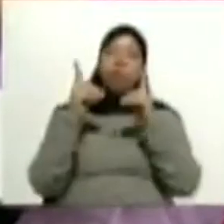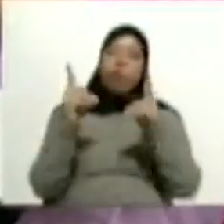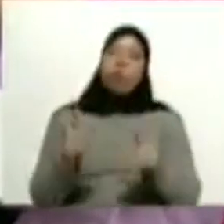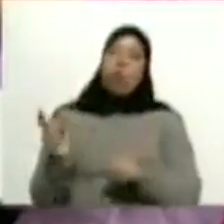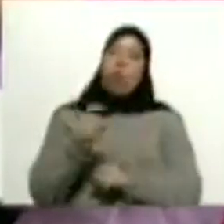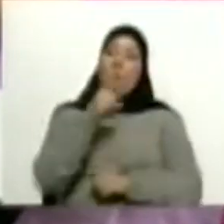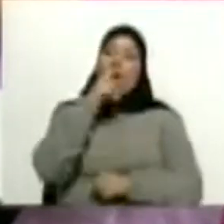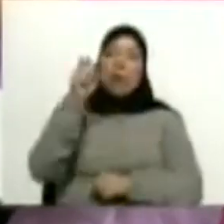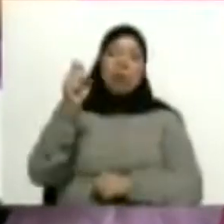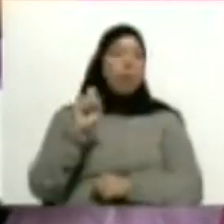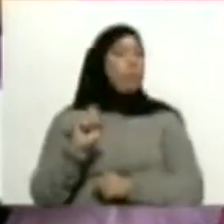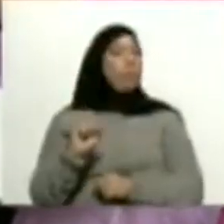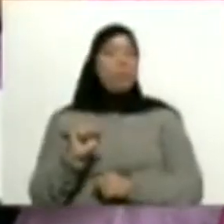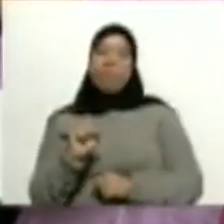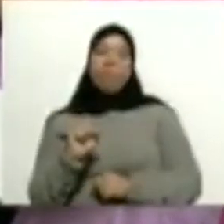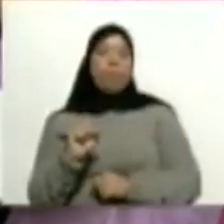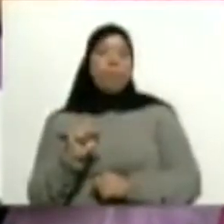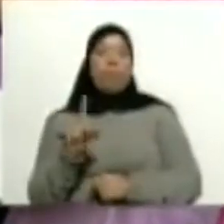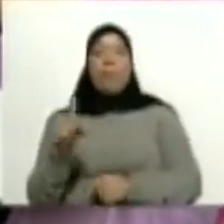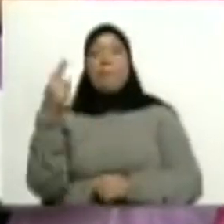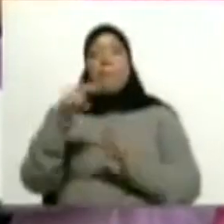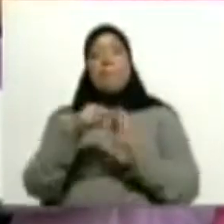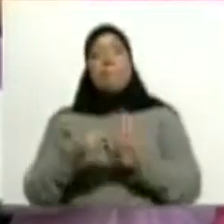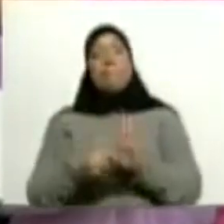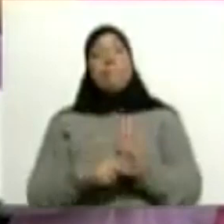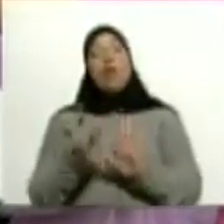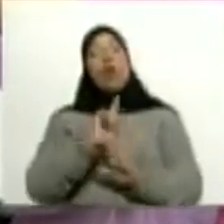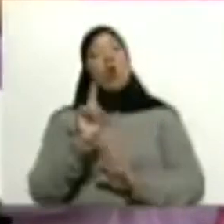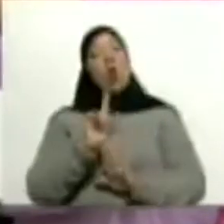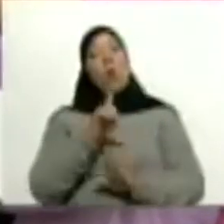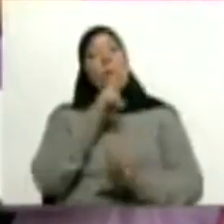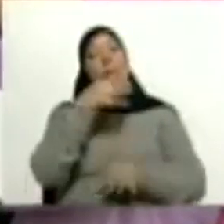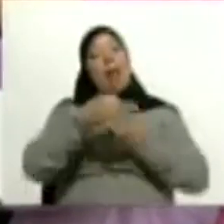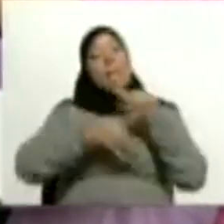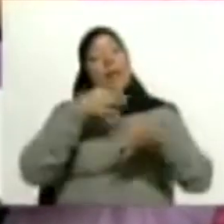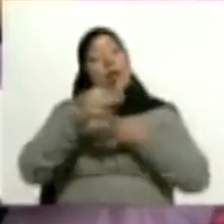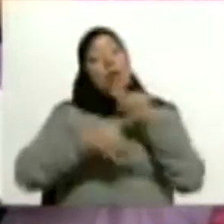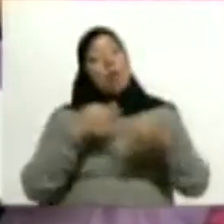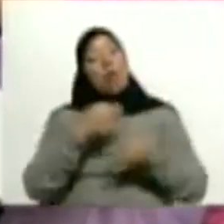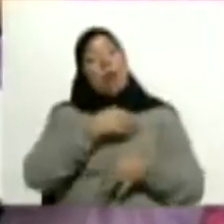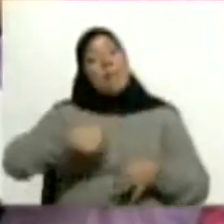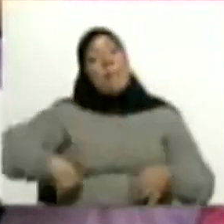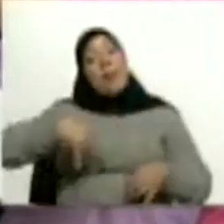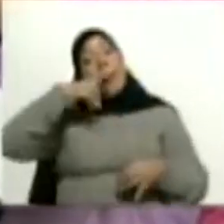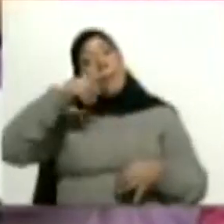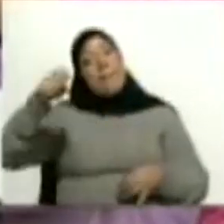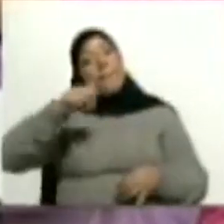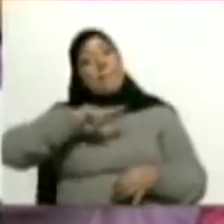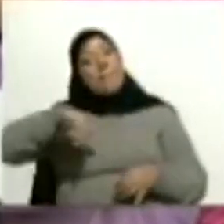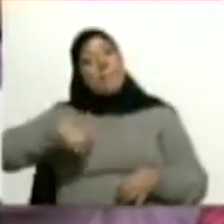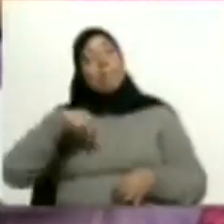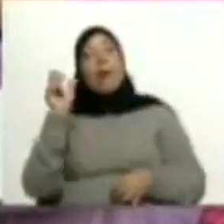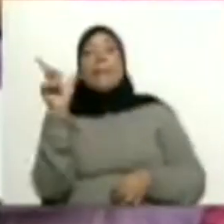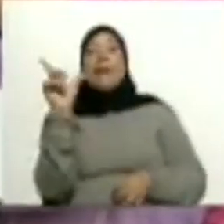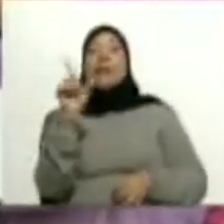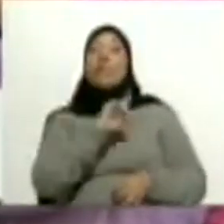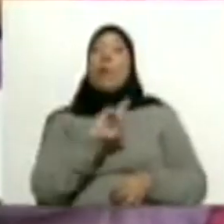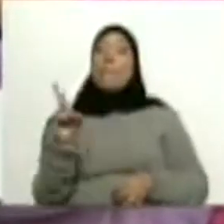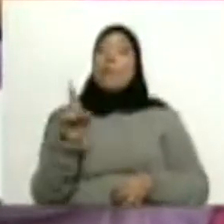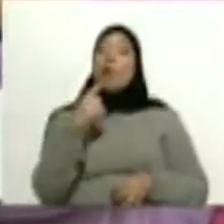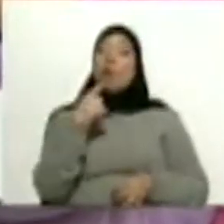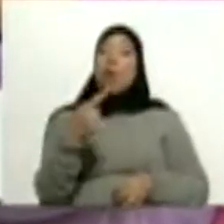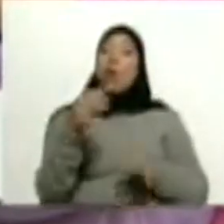instrucción que nos planteamos desde el primer momento, esa no fue la orientación que nos dio nuestro presidente del Partido Socialista, el